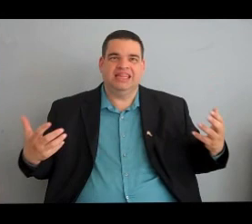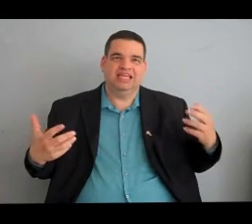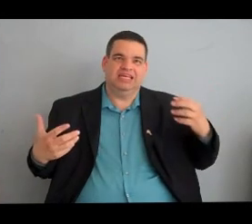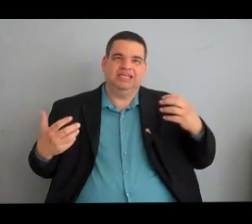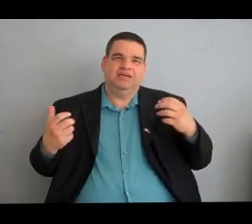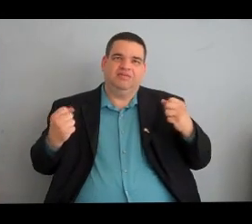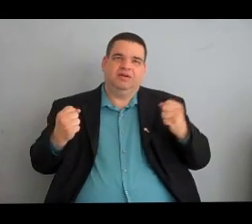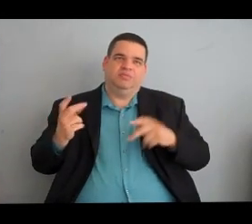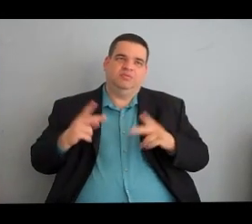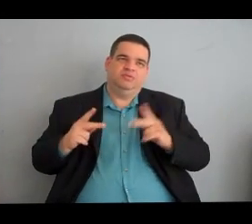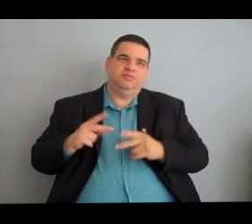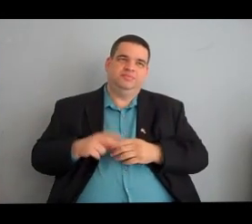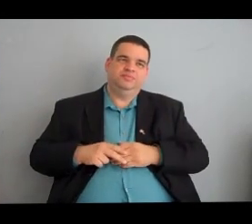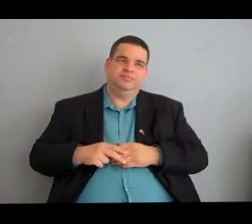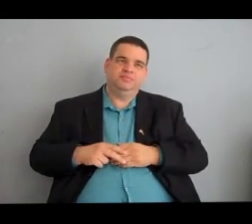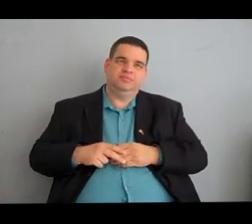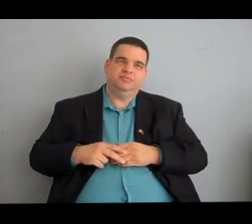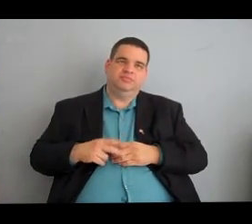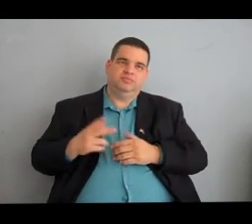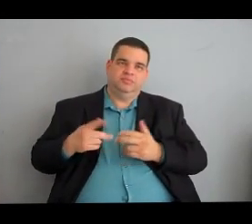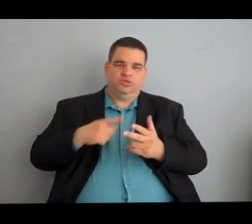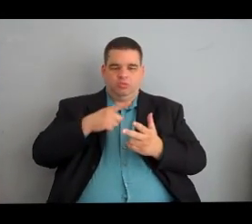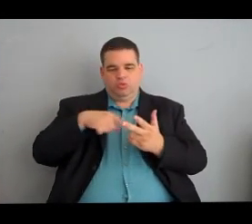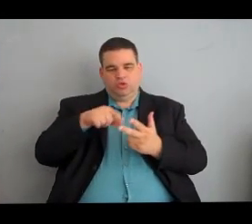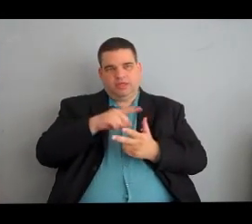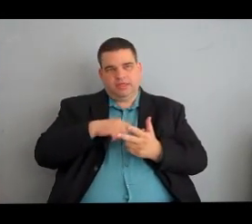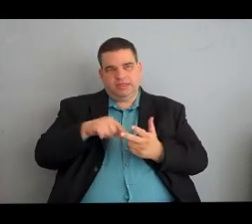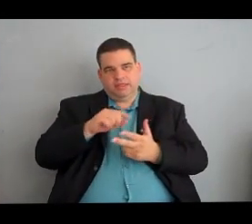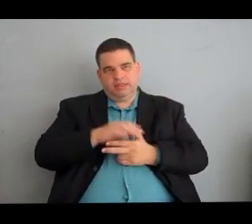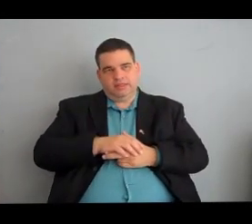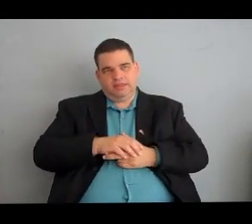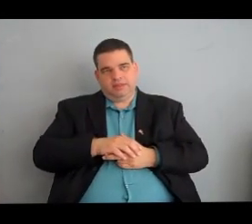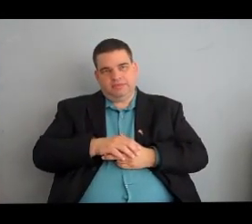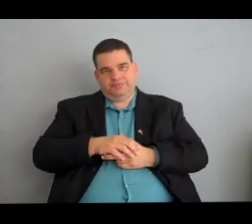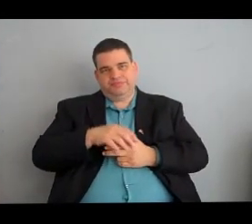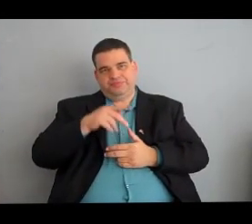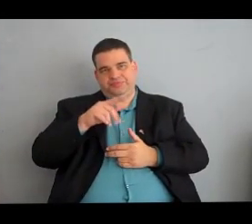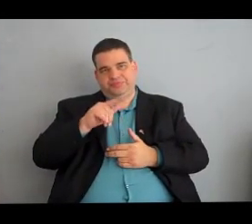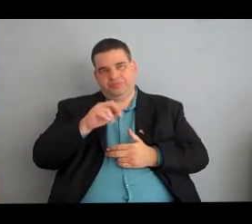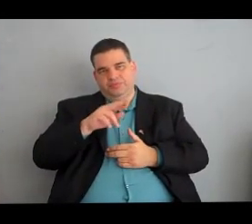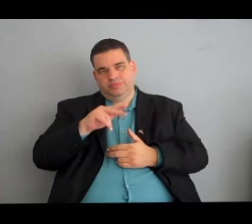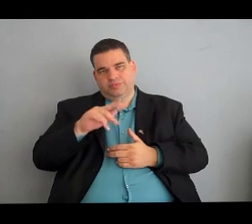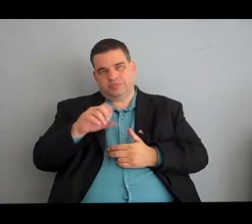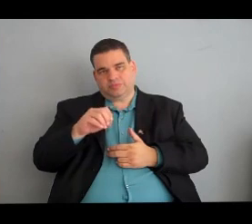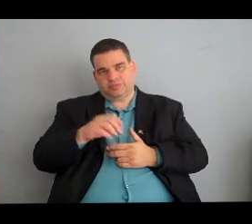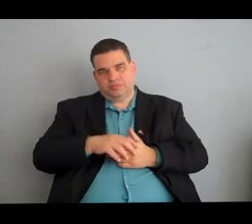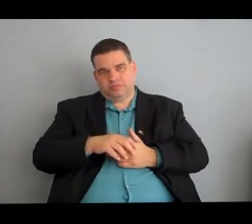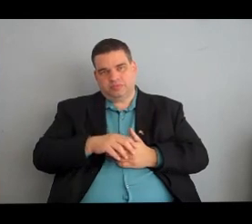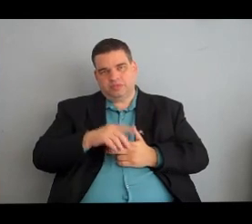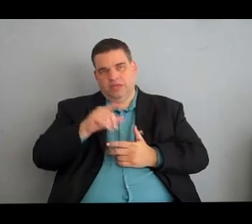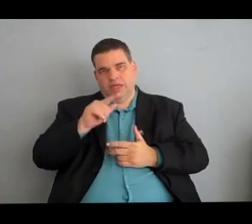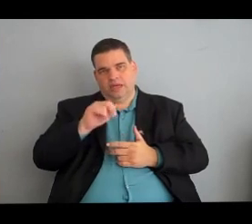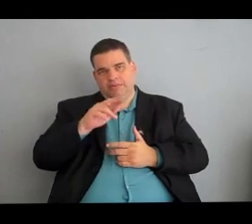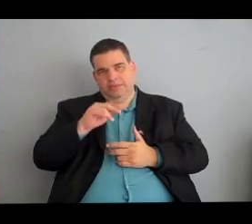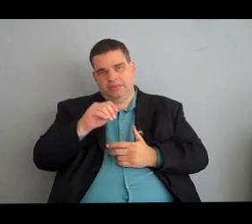tres. Somos tres. ¿Verdad? En Palo Criollo. En Palo Criollo. Okay. Sí, uno que se llama Alberto Rodríguez, que estudió en el San Germán,